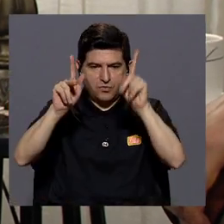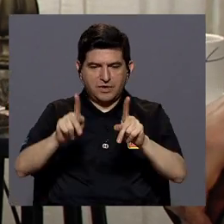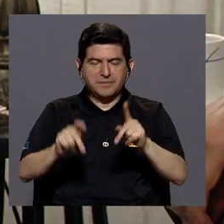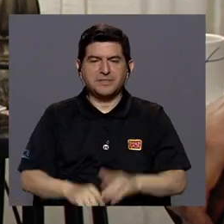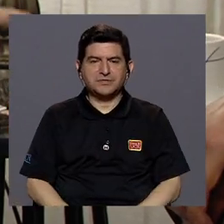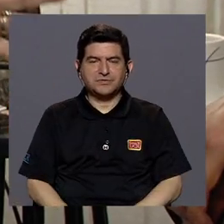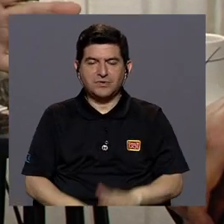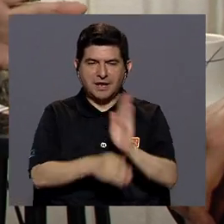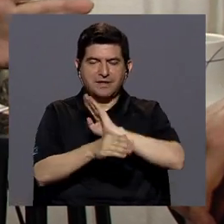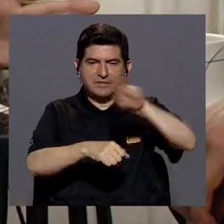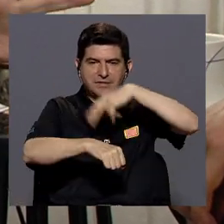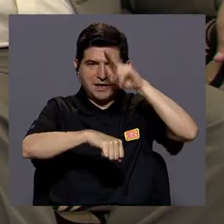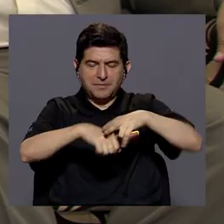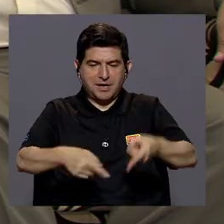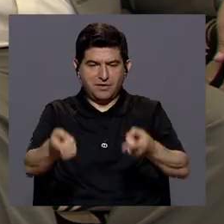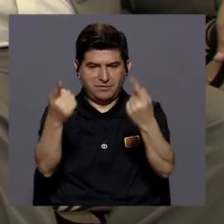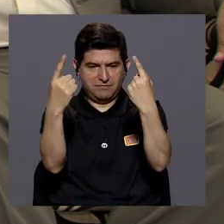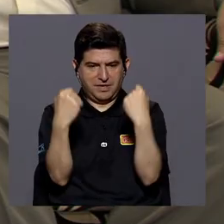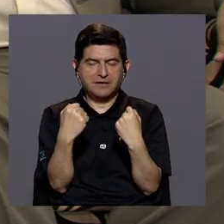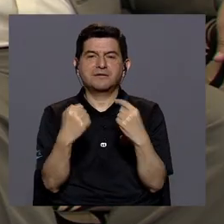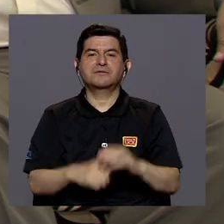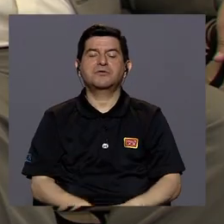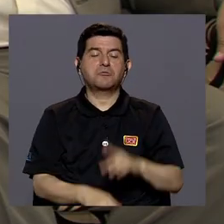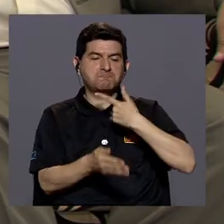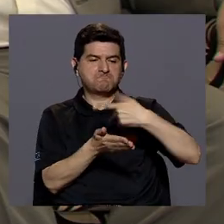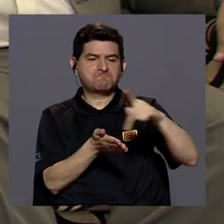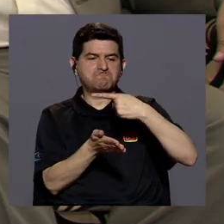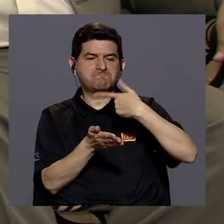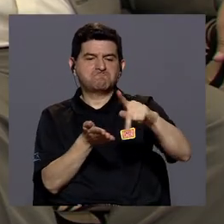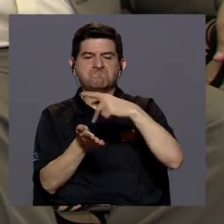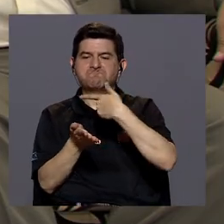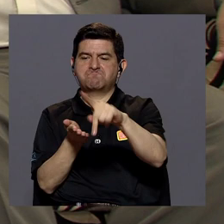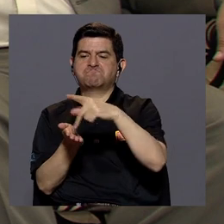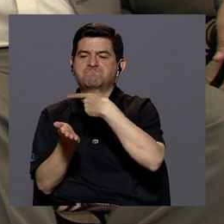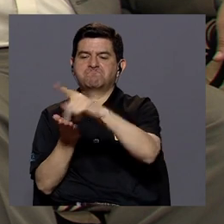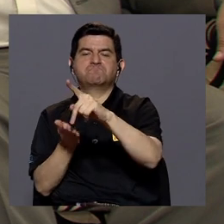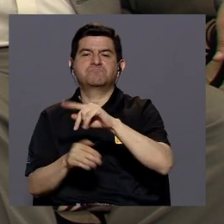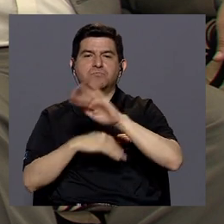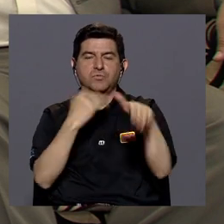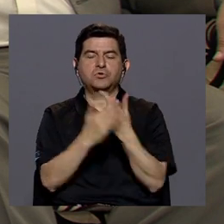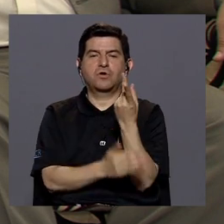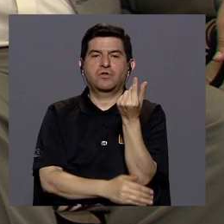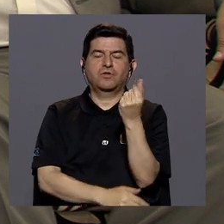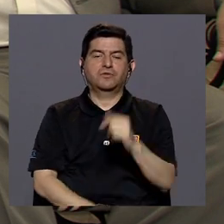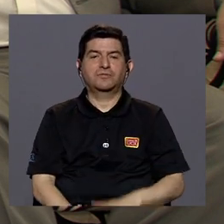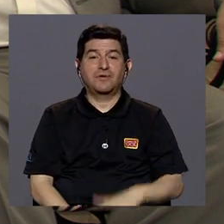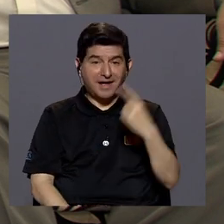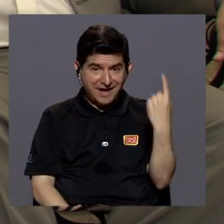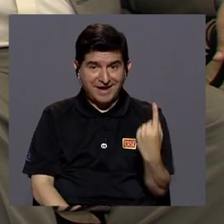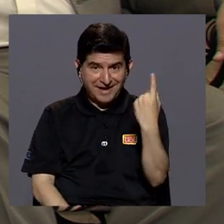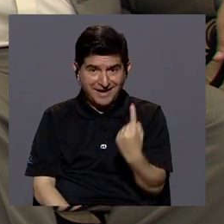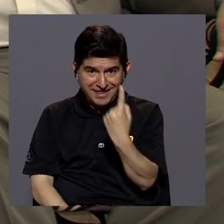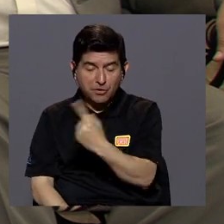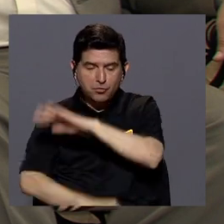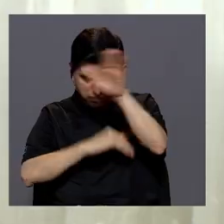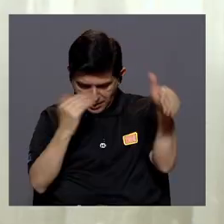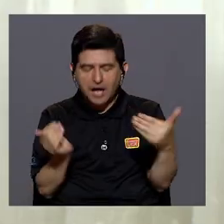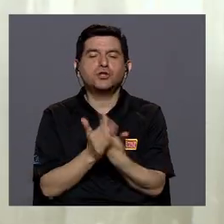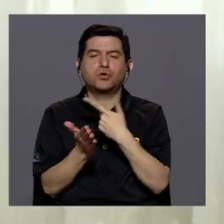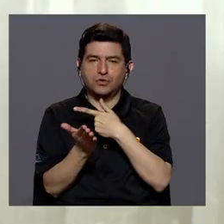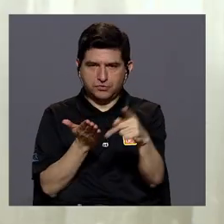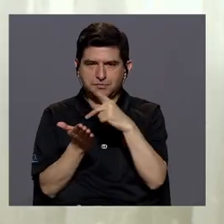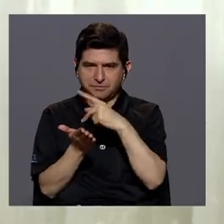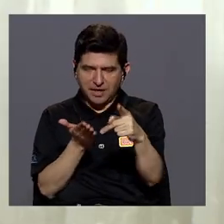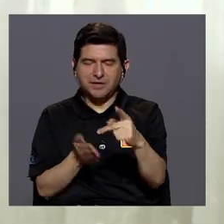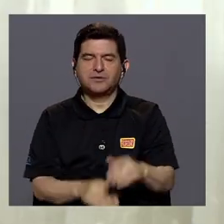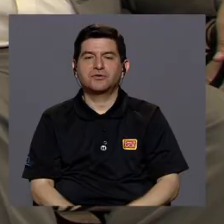Nacional y nos pagaron, tan efectivo. ¿Uno a uno les pagaron? Todos pagaron.